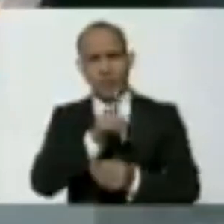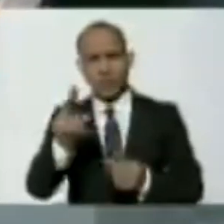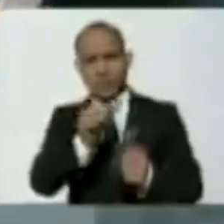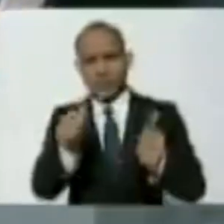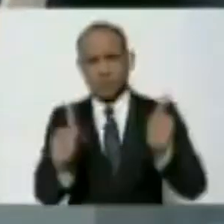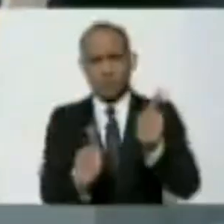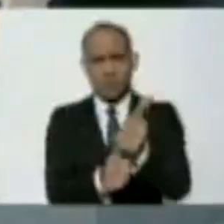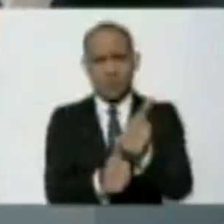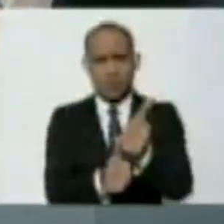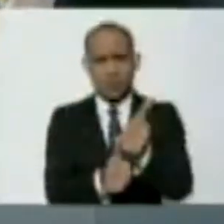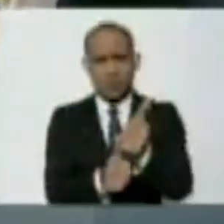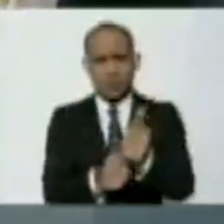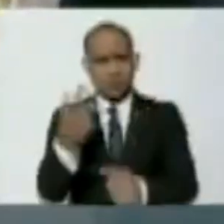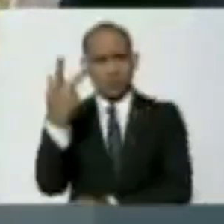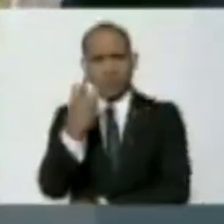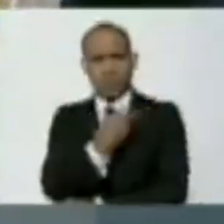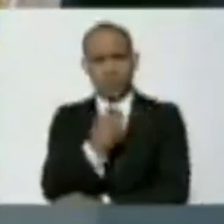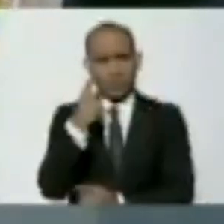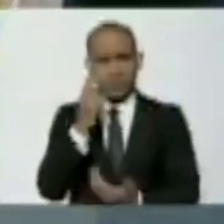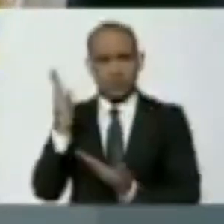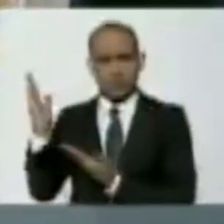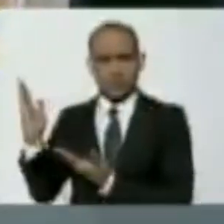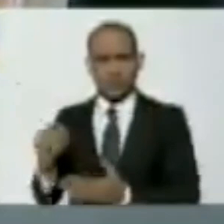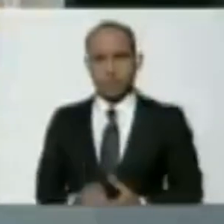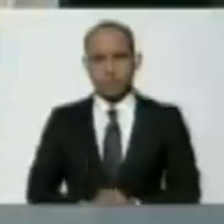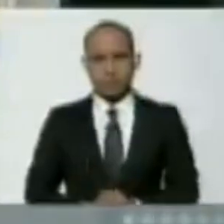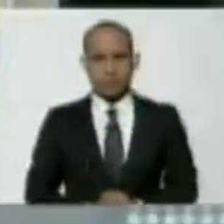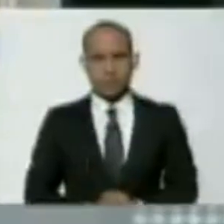y ahí, ¡ping!, el pinchazo, mira, ¡uas!